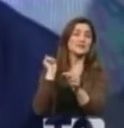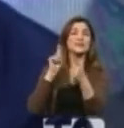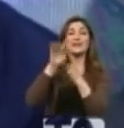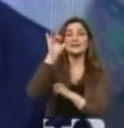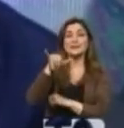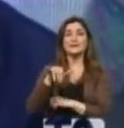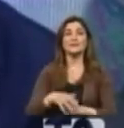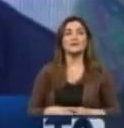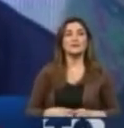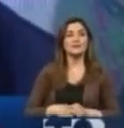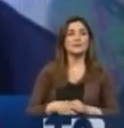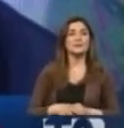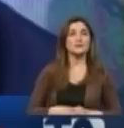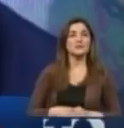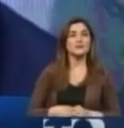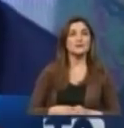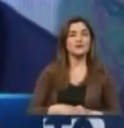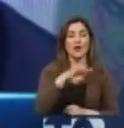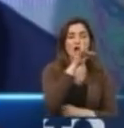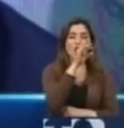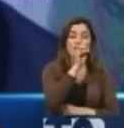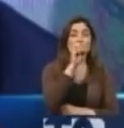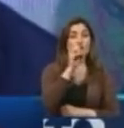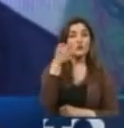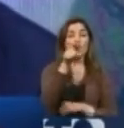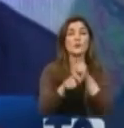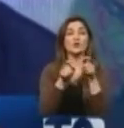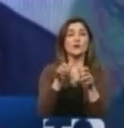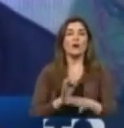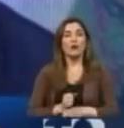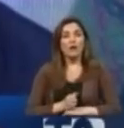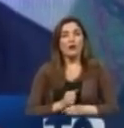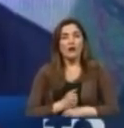El 50% de los 800 millones que pasan hambre en el mundo